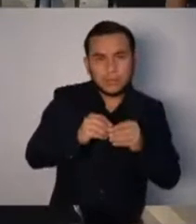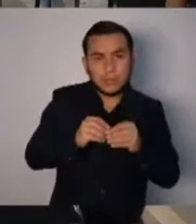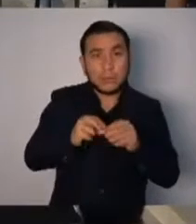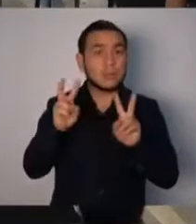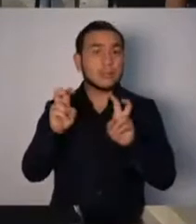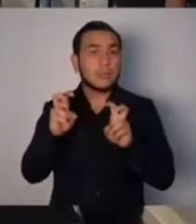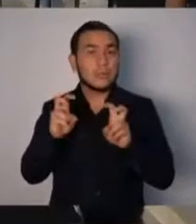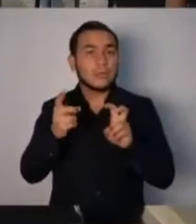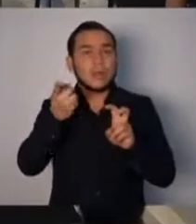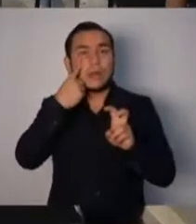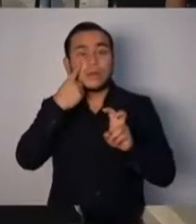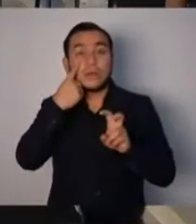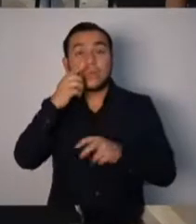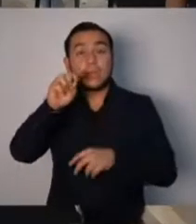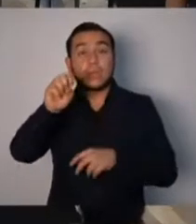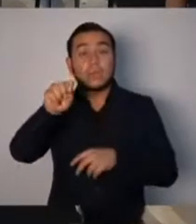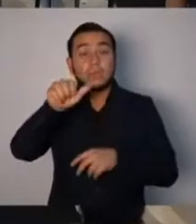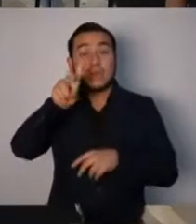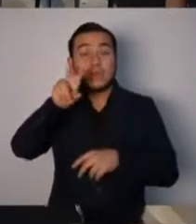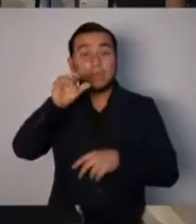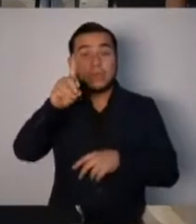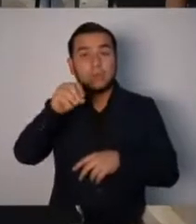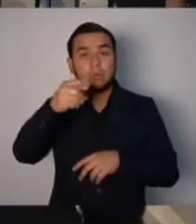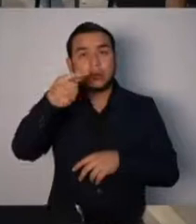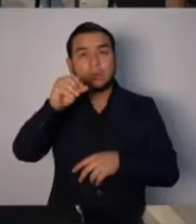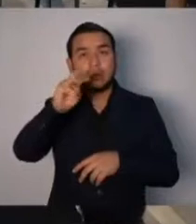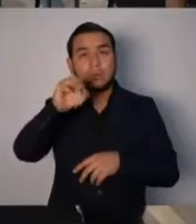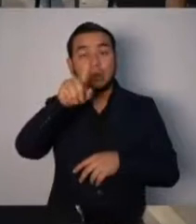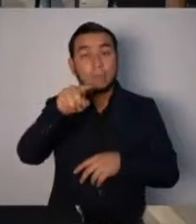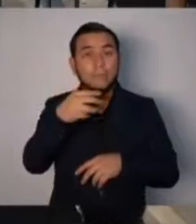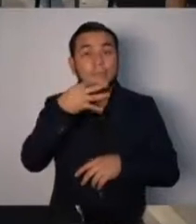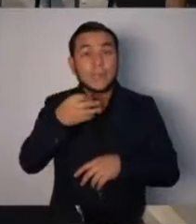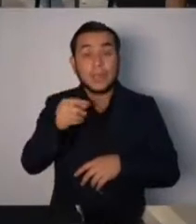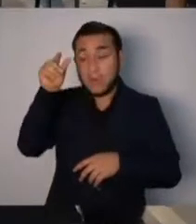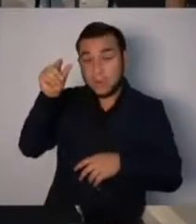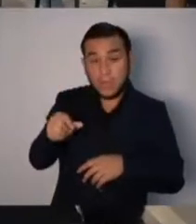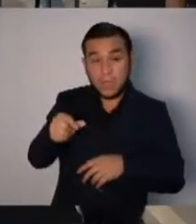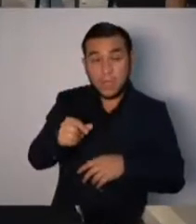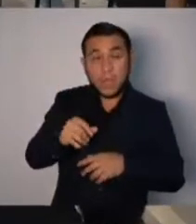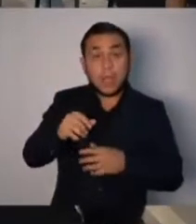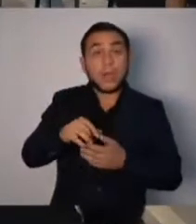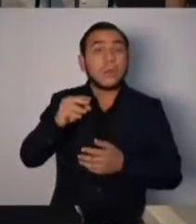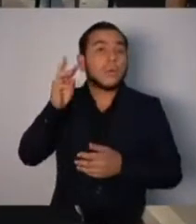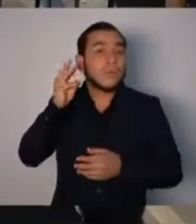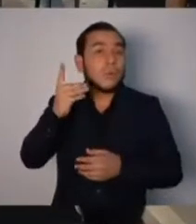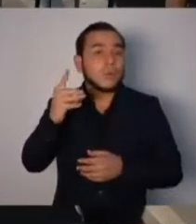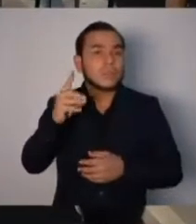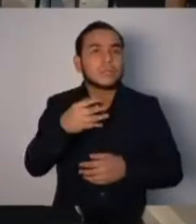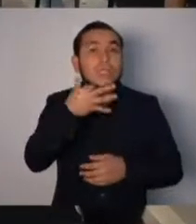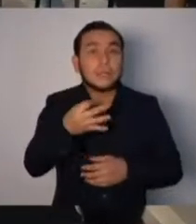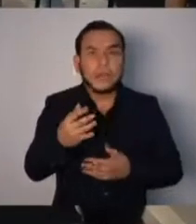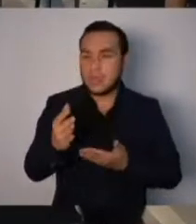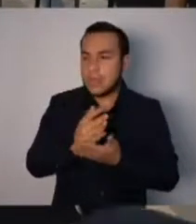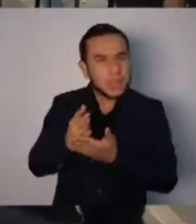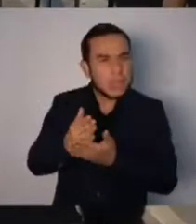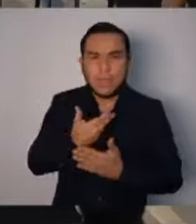salvador gómez el actual presidente de progreso estábamos en washington en un hotel y yo le dije a la comunidad en el salvador no hay presidente